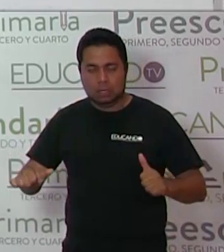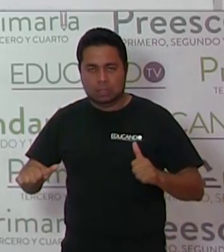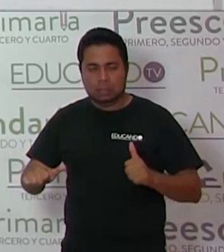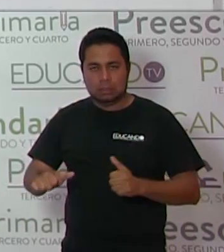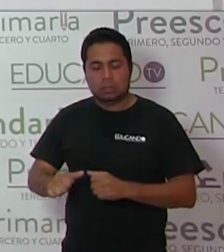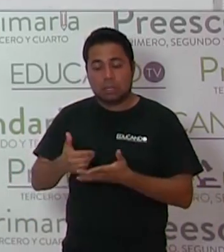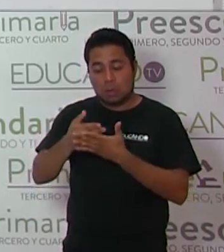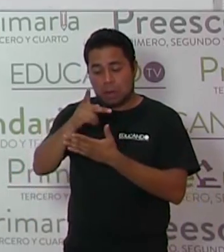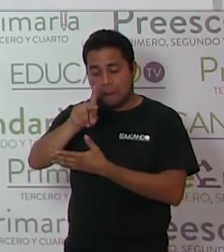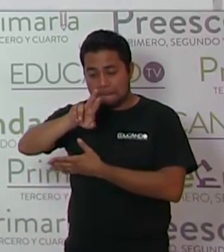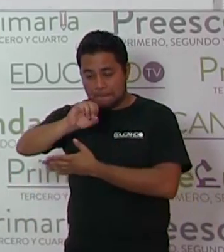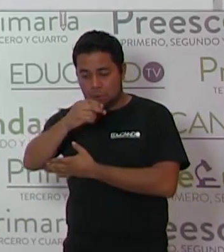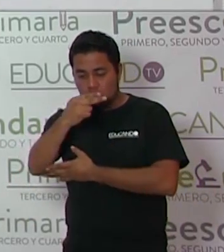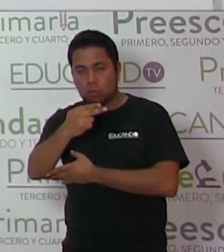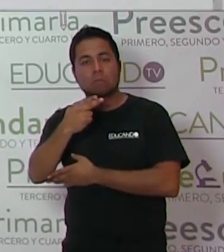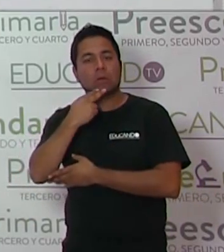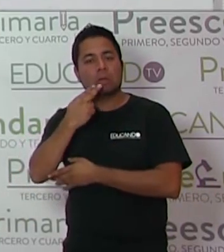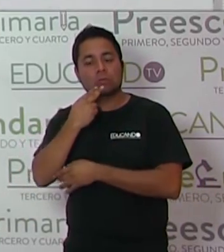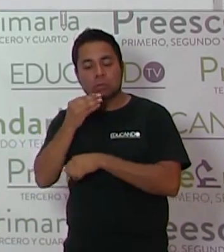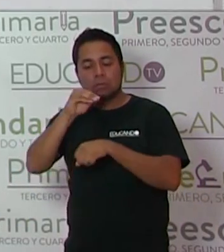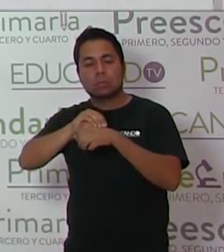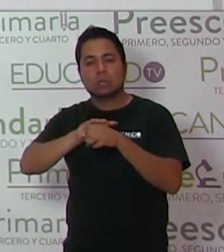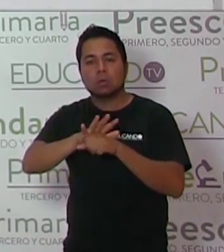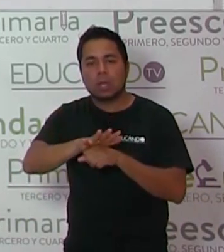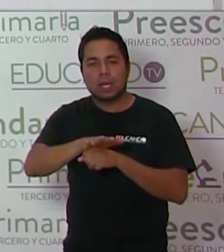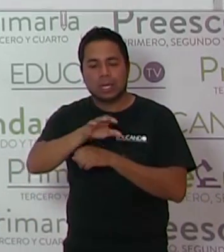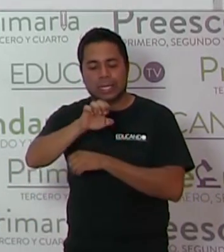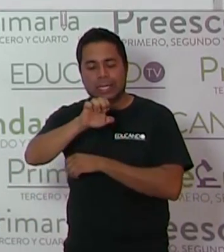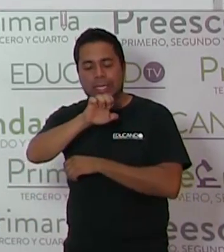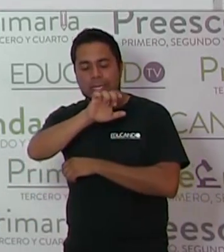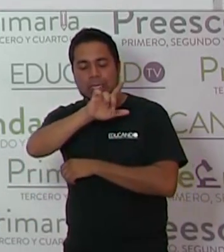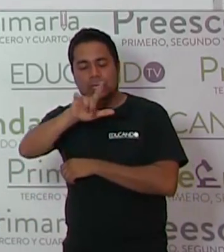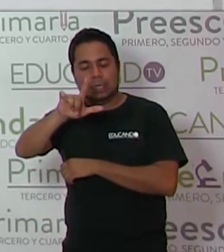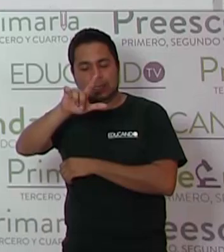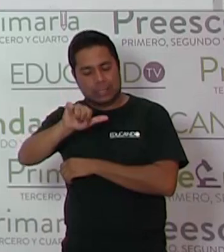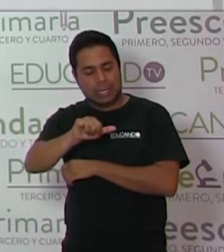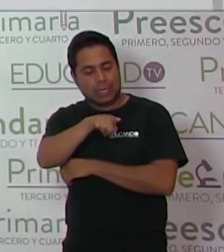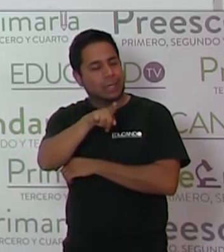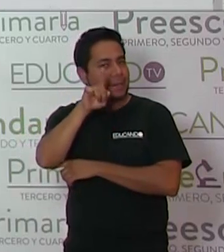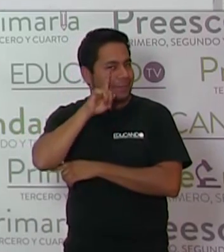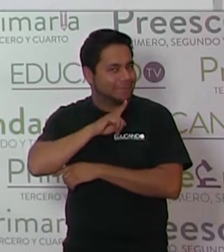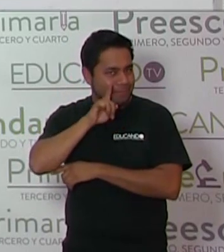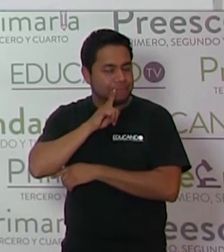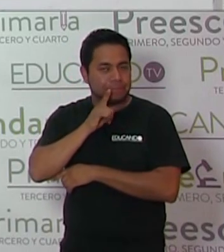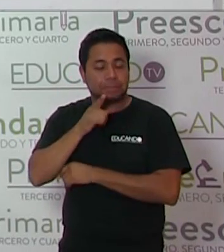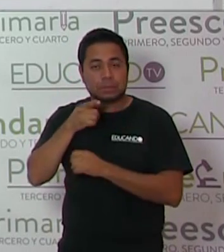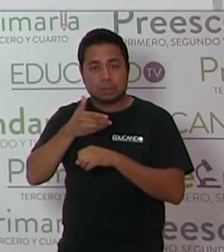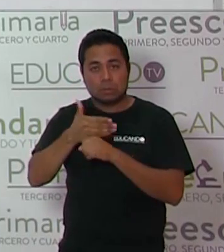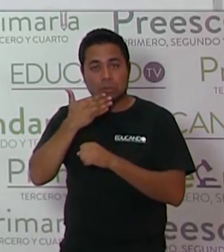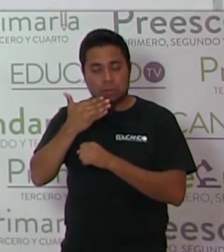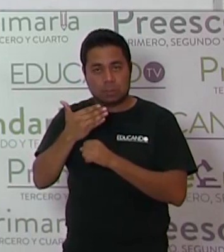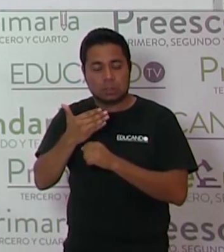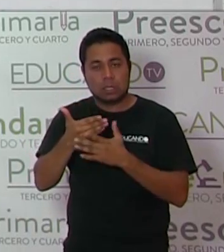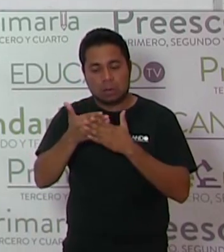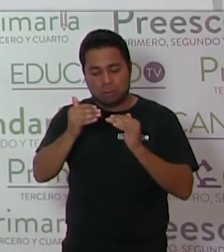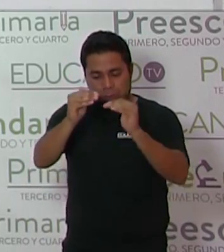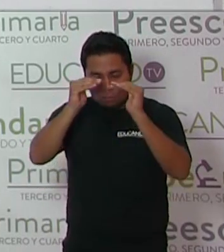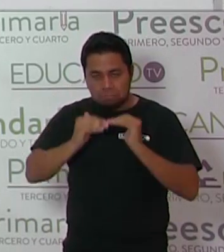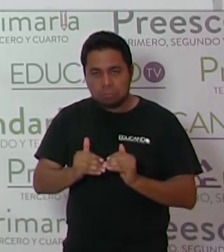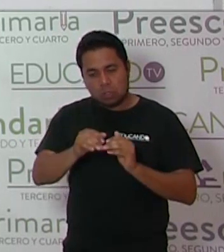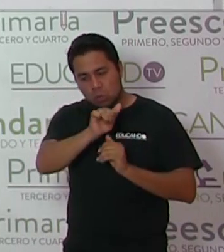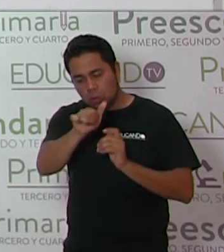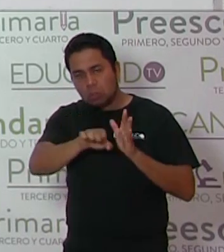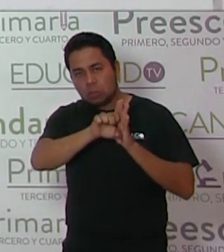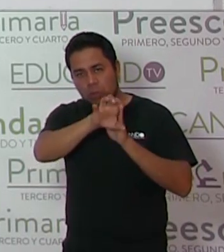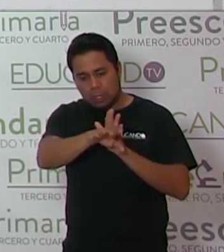gramatical y el pronombre que se utilizó es ella. Muy bien. Vamos con el siguiente